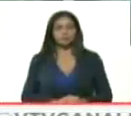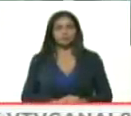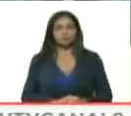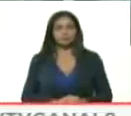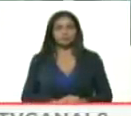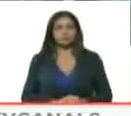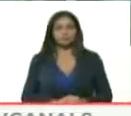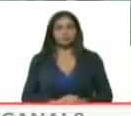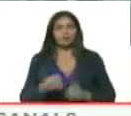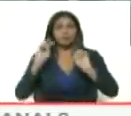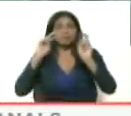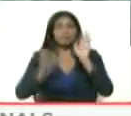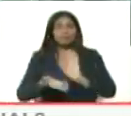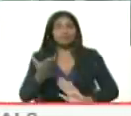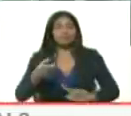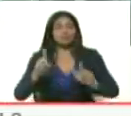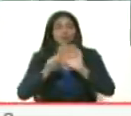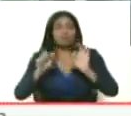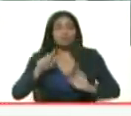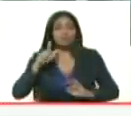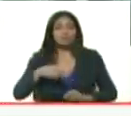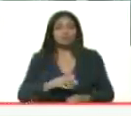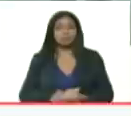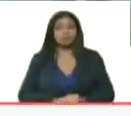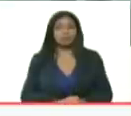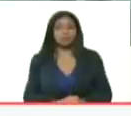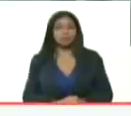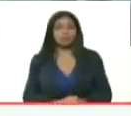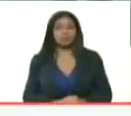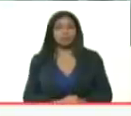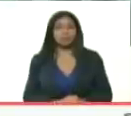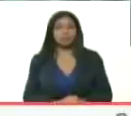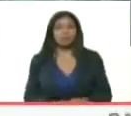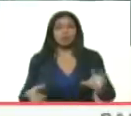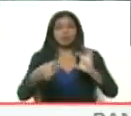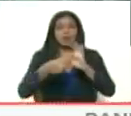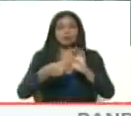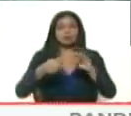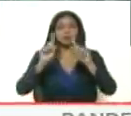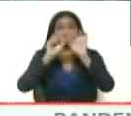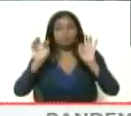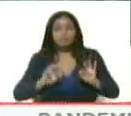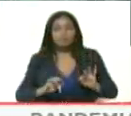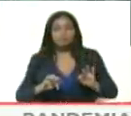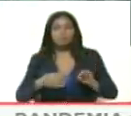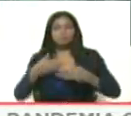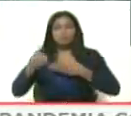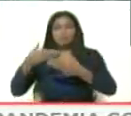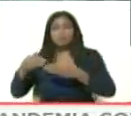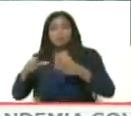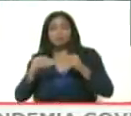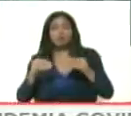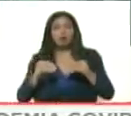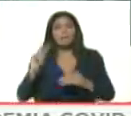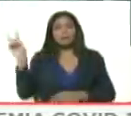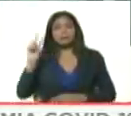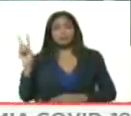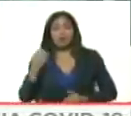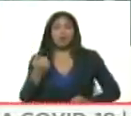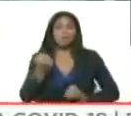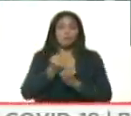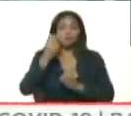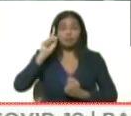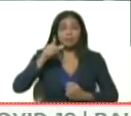Hablaron de temas de importancia de la alianza estratégica integral entre China y Venezuela, de las